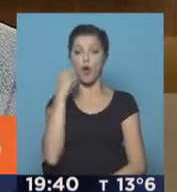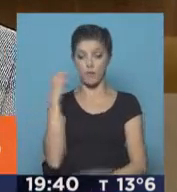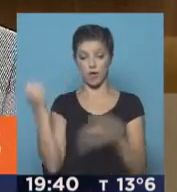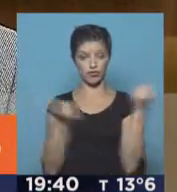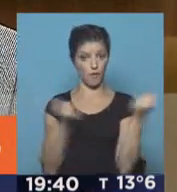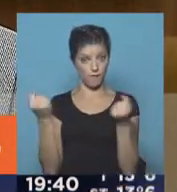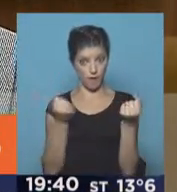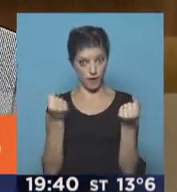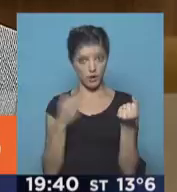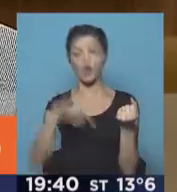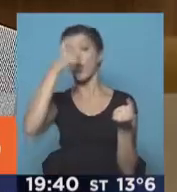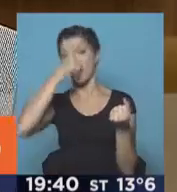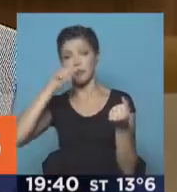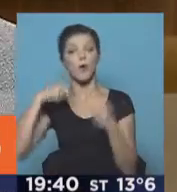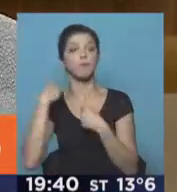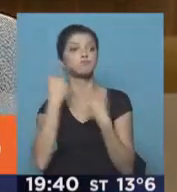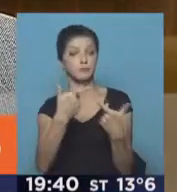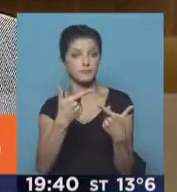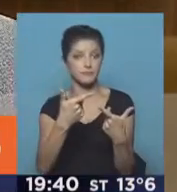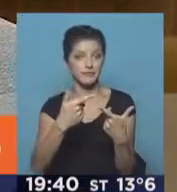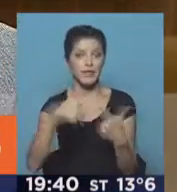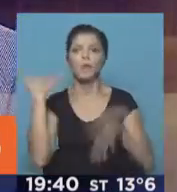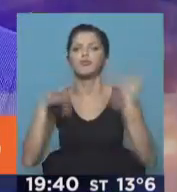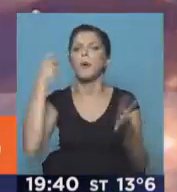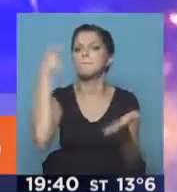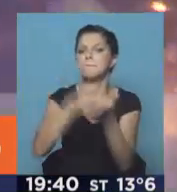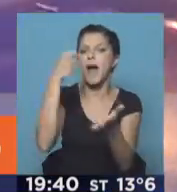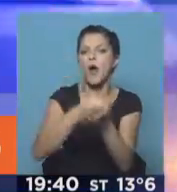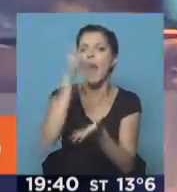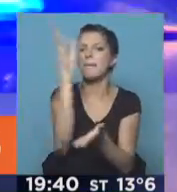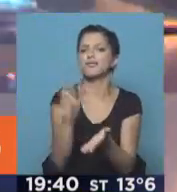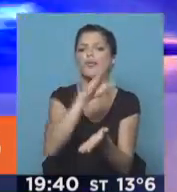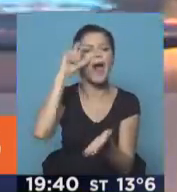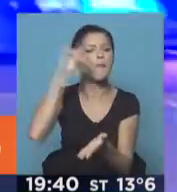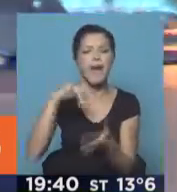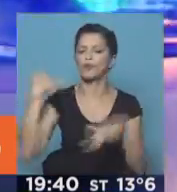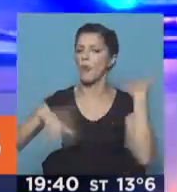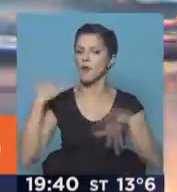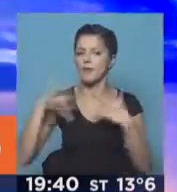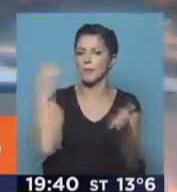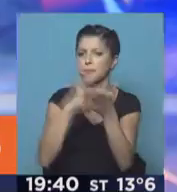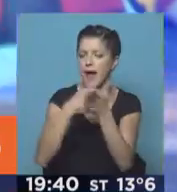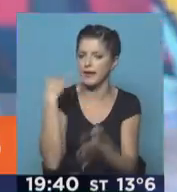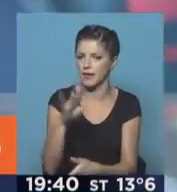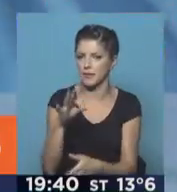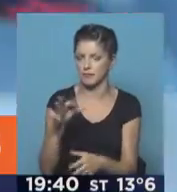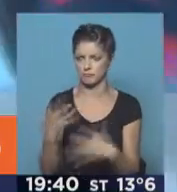a personal de vialidad, de urgente pago a las Orobaes, no tener haber pedido que le